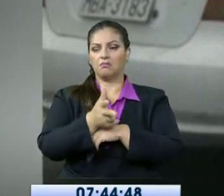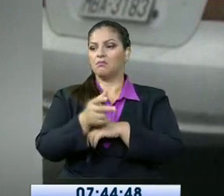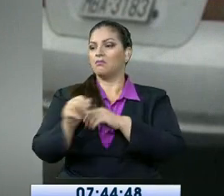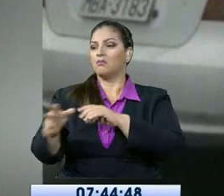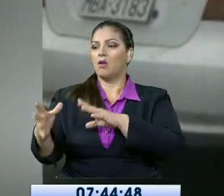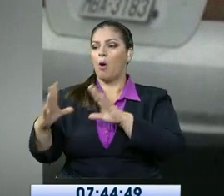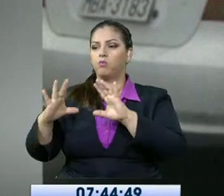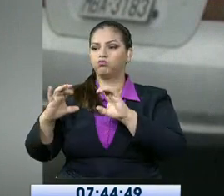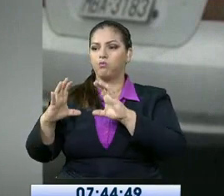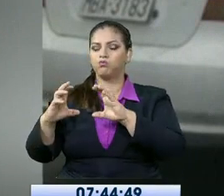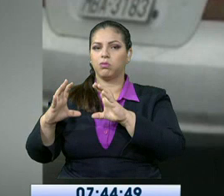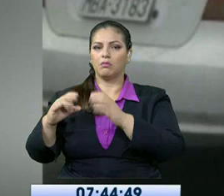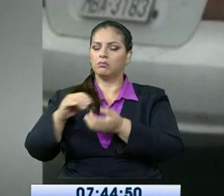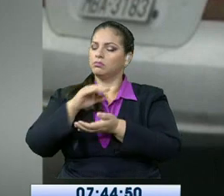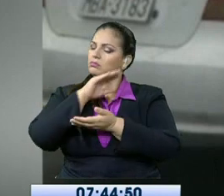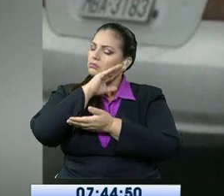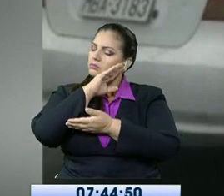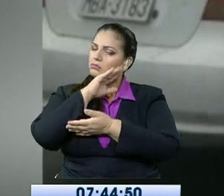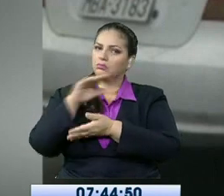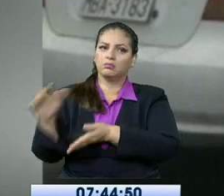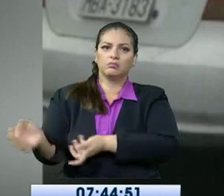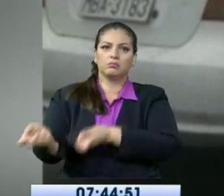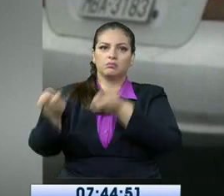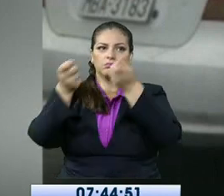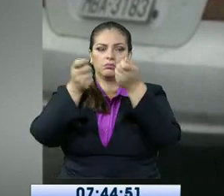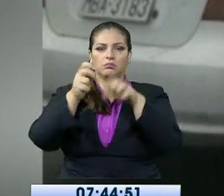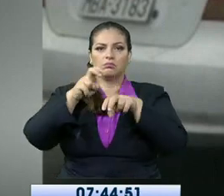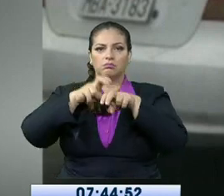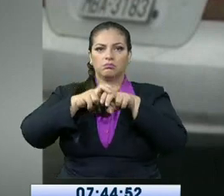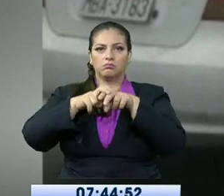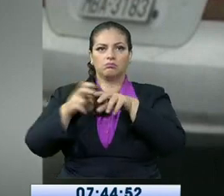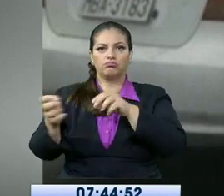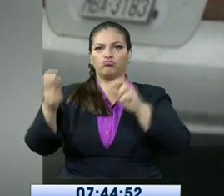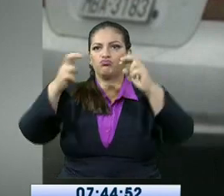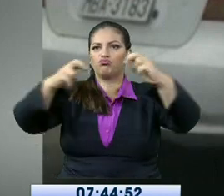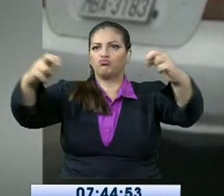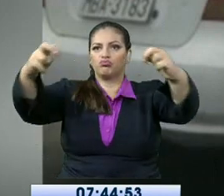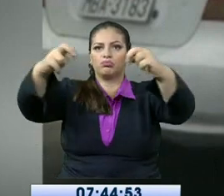a ver si la pueden poner para que se den cuenta. Después se las paso para mañana para ponerla más ampliamente.